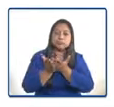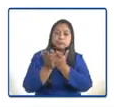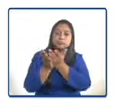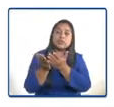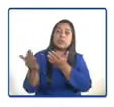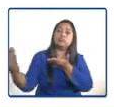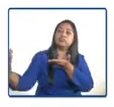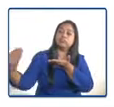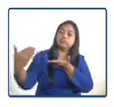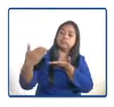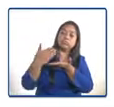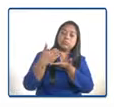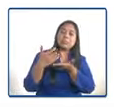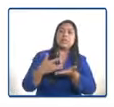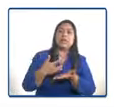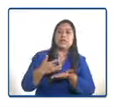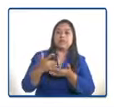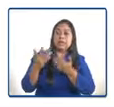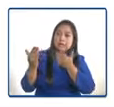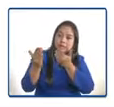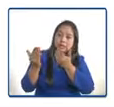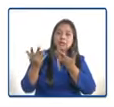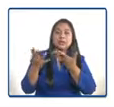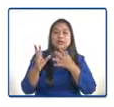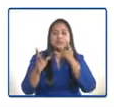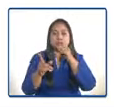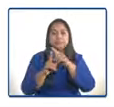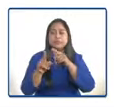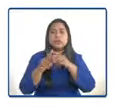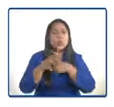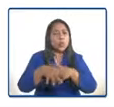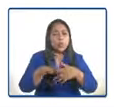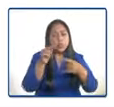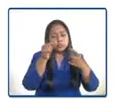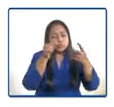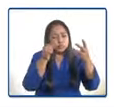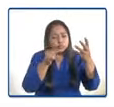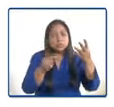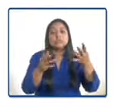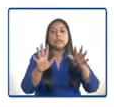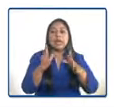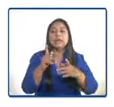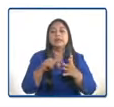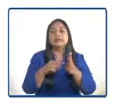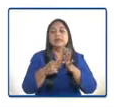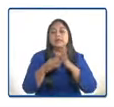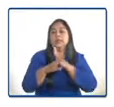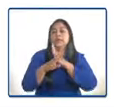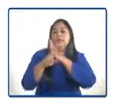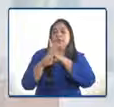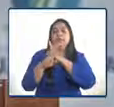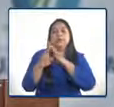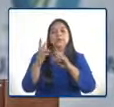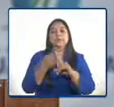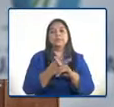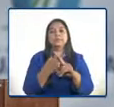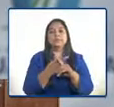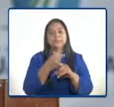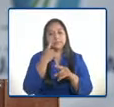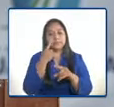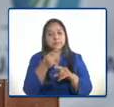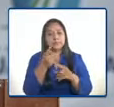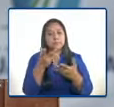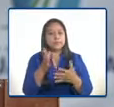instalaciones portuarias, de tal manera que todo esto ha hecho que se contrarreste todos estos riesgos a